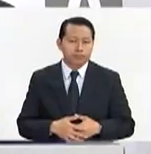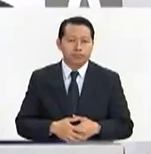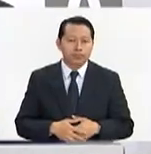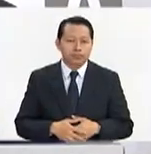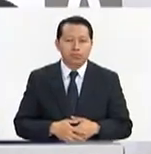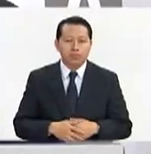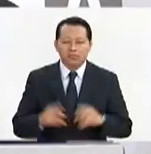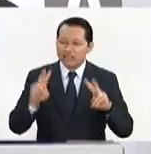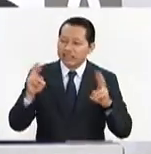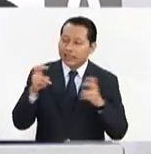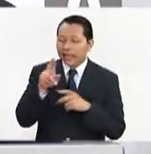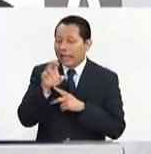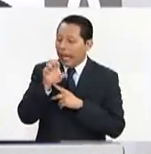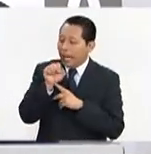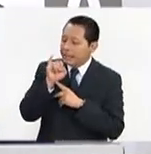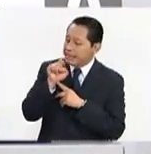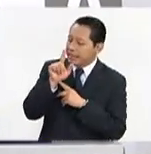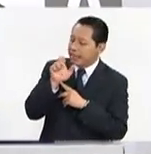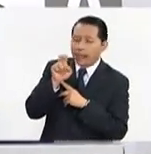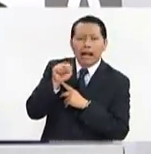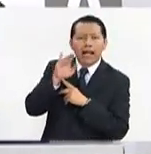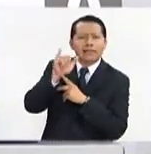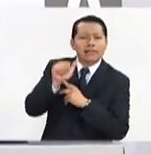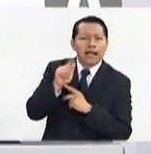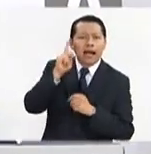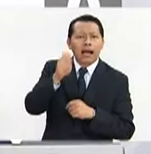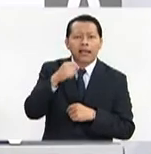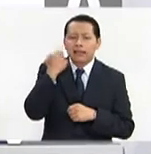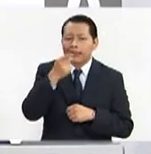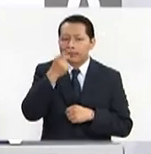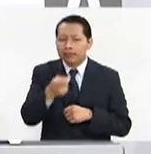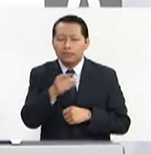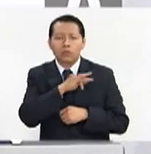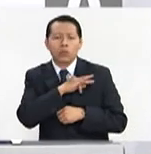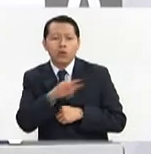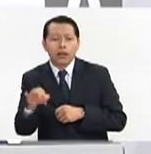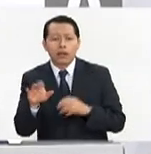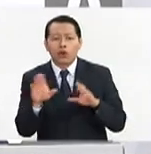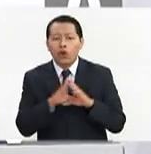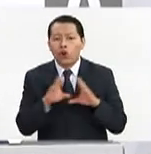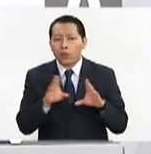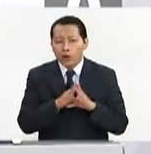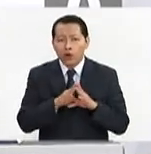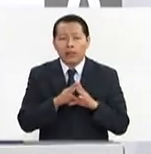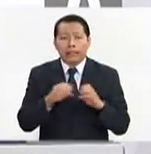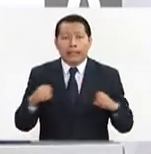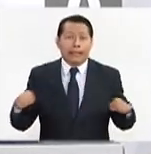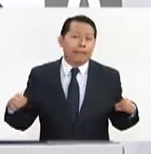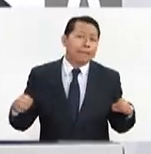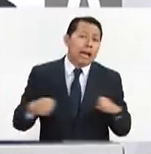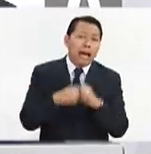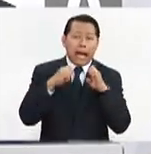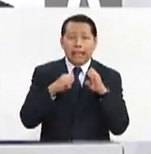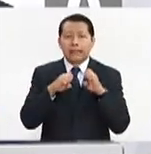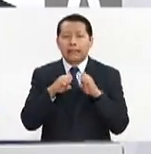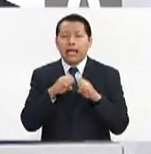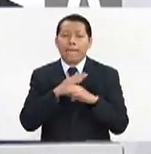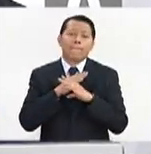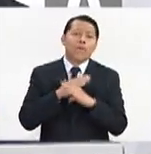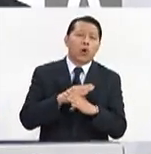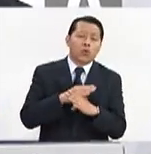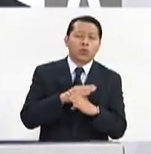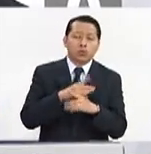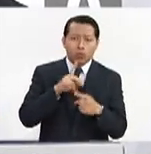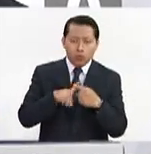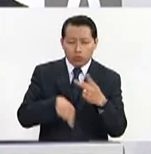Resiliencia no es solamente que podamos reponer o sobreponer la emergencia. Resiliencia también